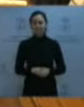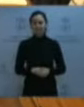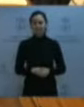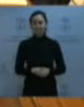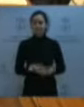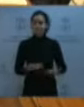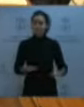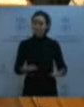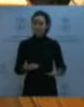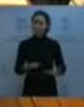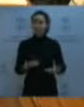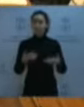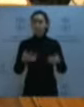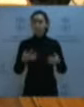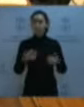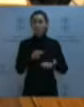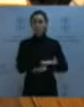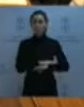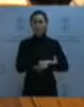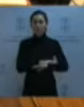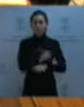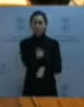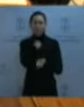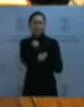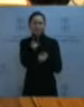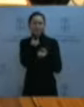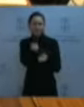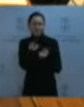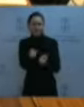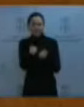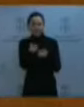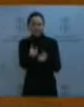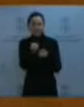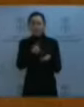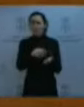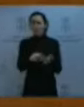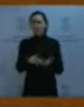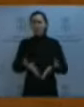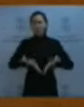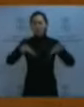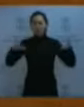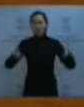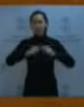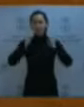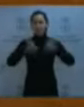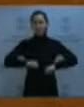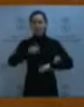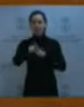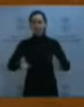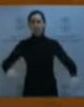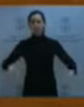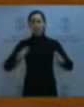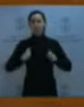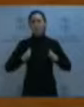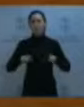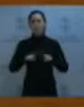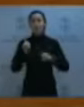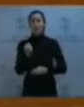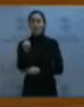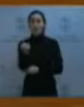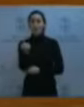los grandes planes que anuncia el Gobierno, pacto demográfico, etcétera, que no tengan un soporte presupuestario claro.